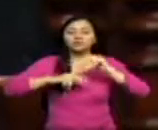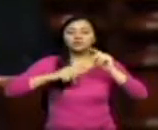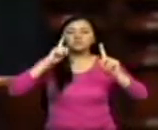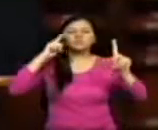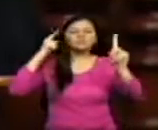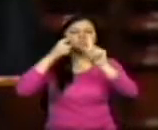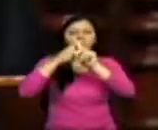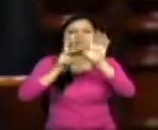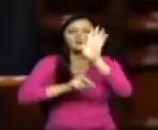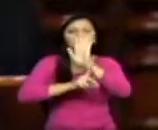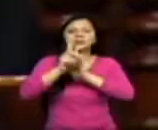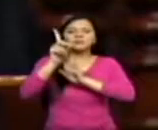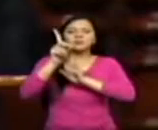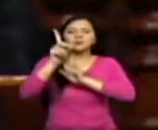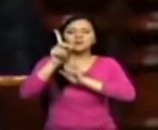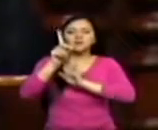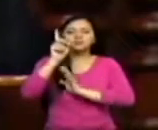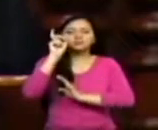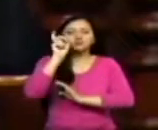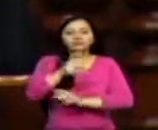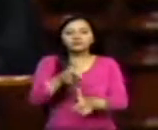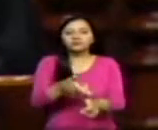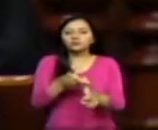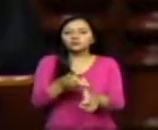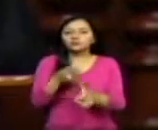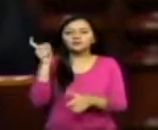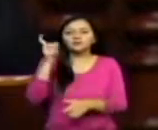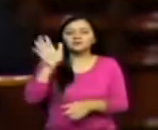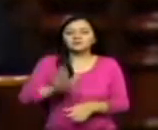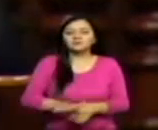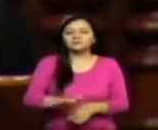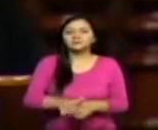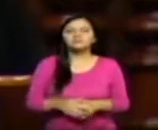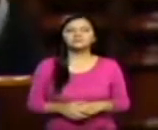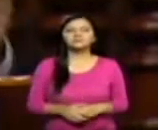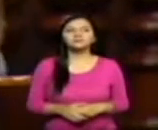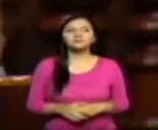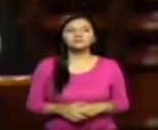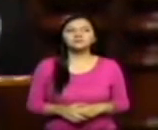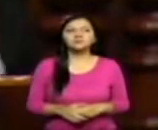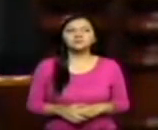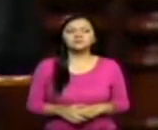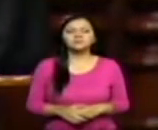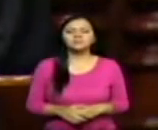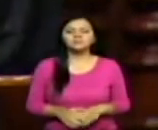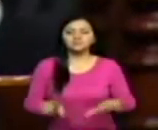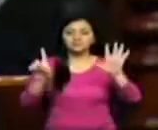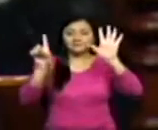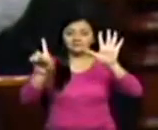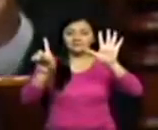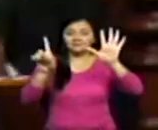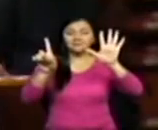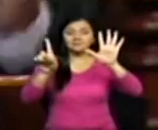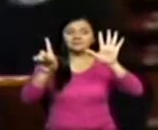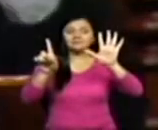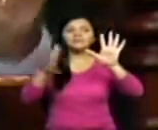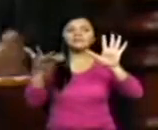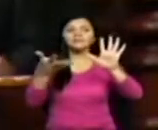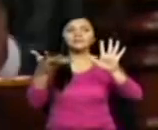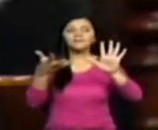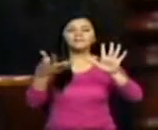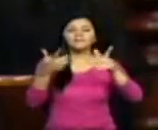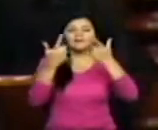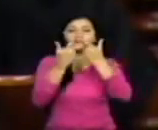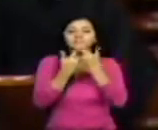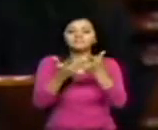desarrollo que con tanta urgencia necesitamos. Y finalmente, seis, liberar